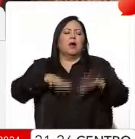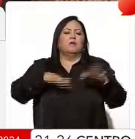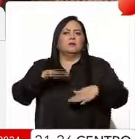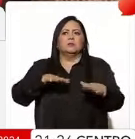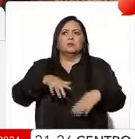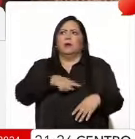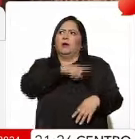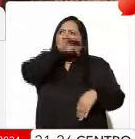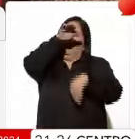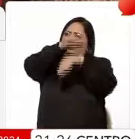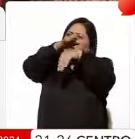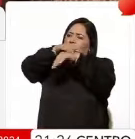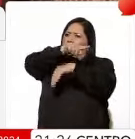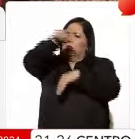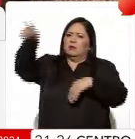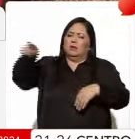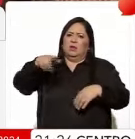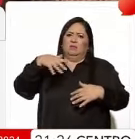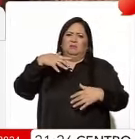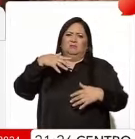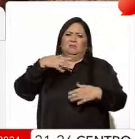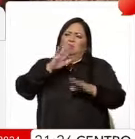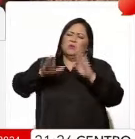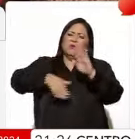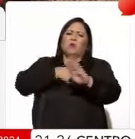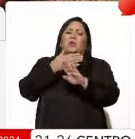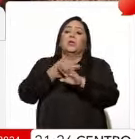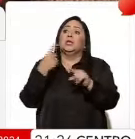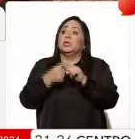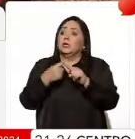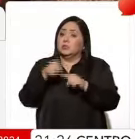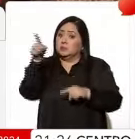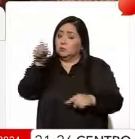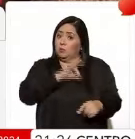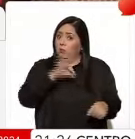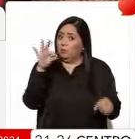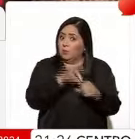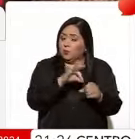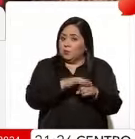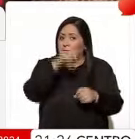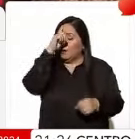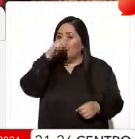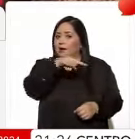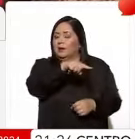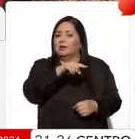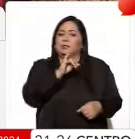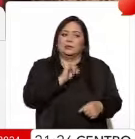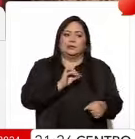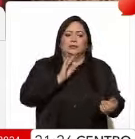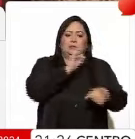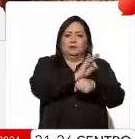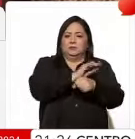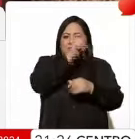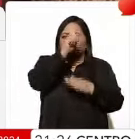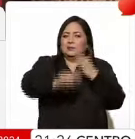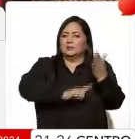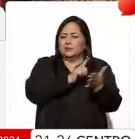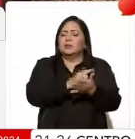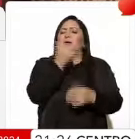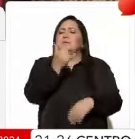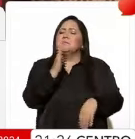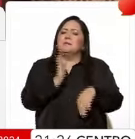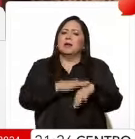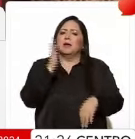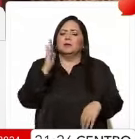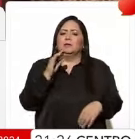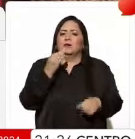llamados a la acción violenta en contra de quien pueda votar a favor de la reforma, particularmente